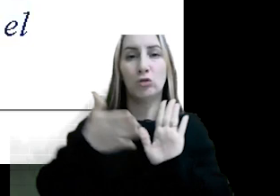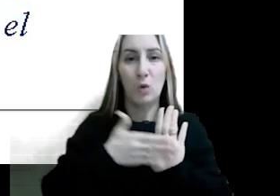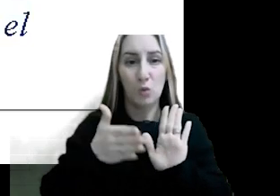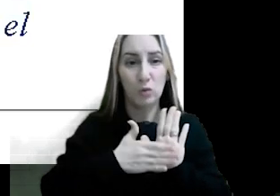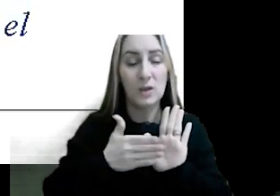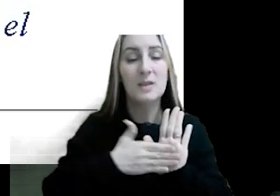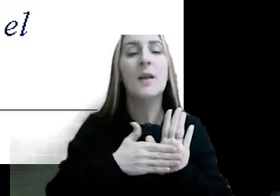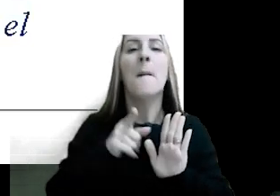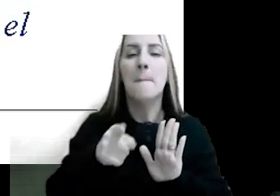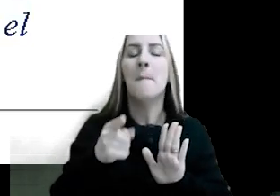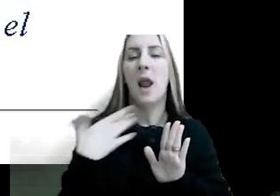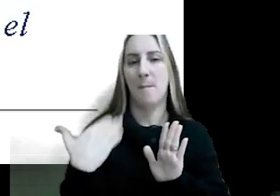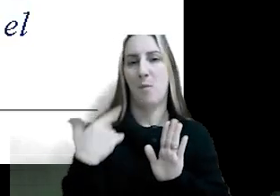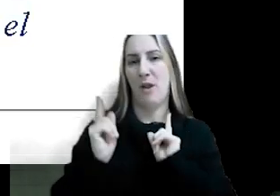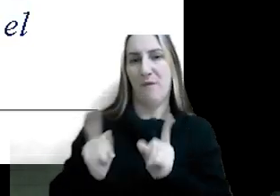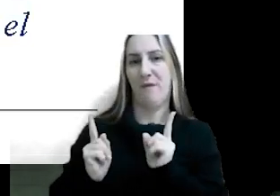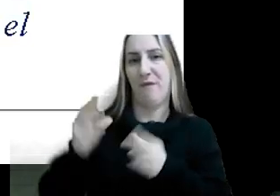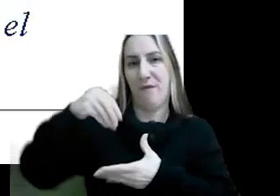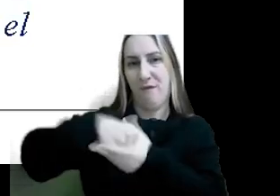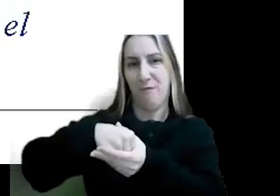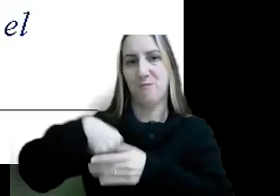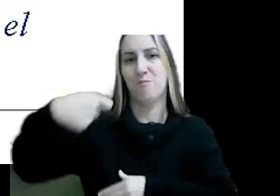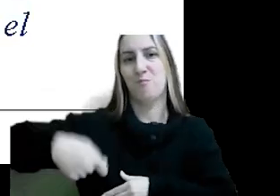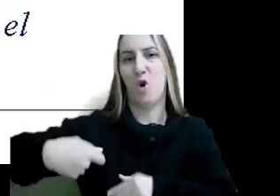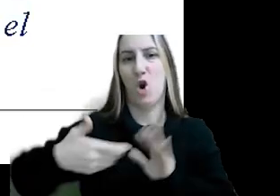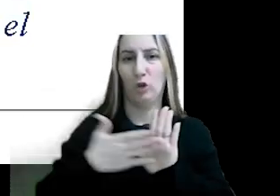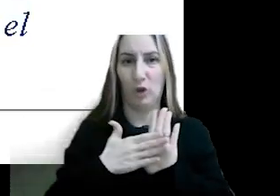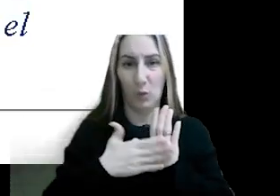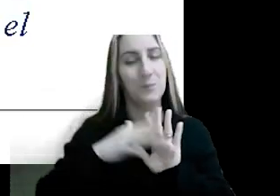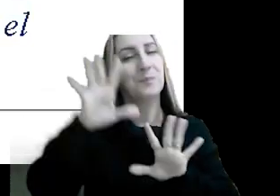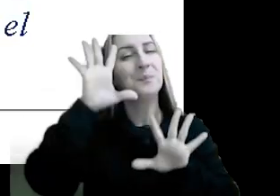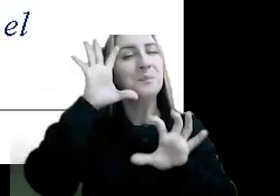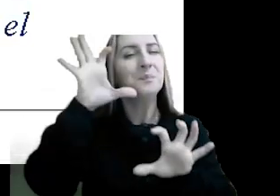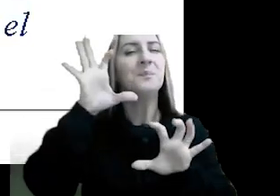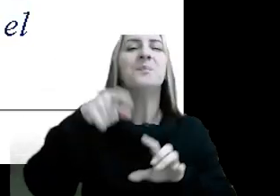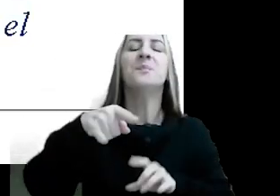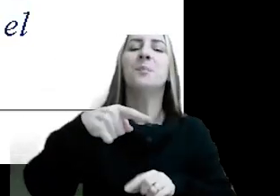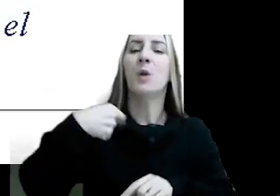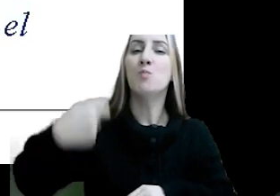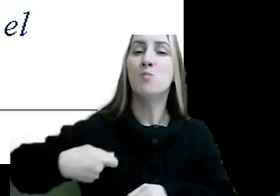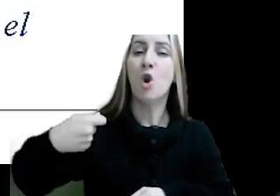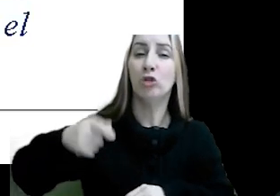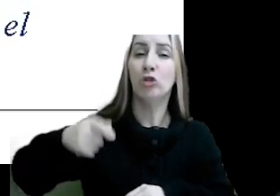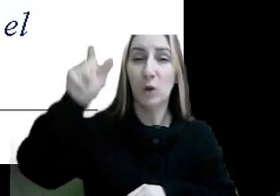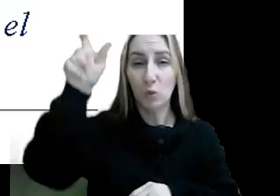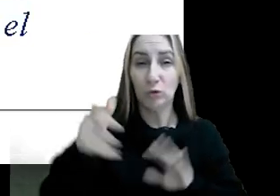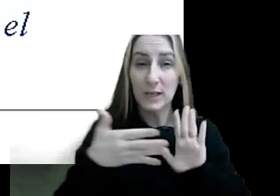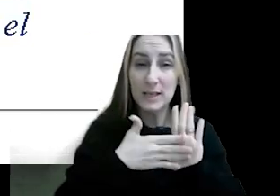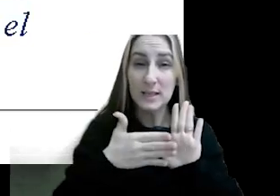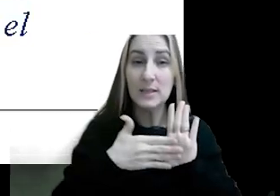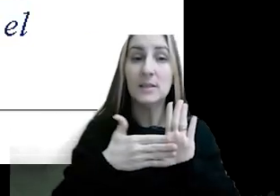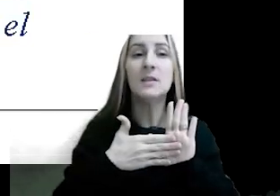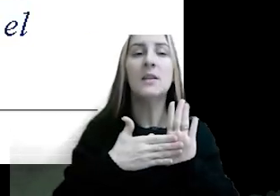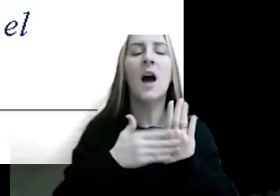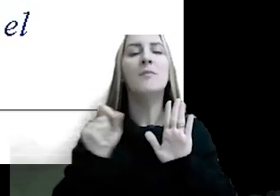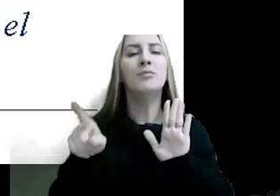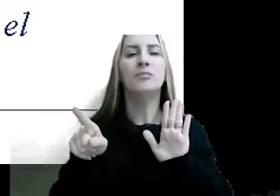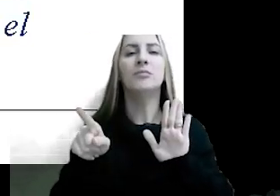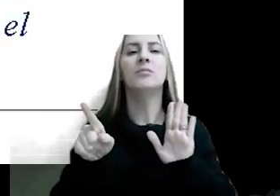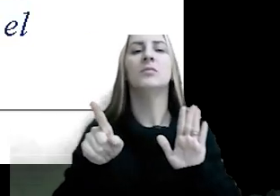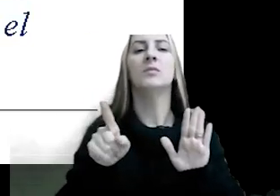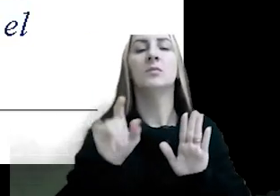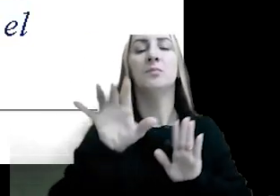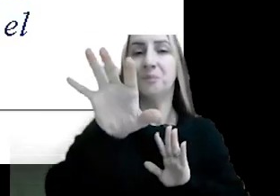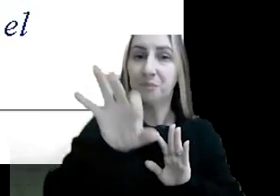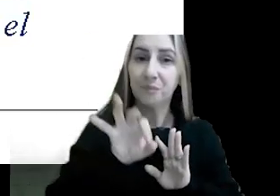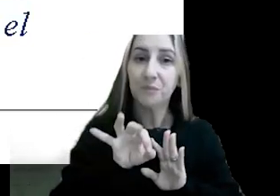efectos de mantenerse dentro del régimen. Recordemos que este régimen es a través del ejercicio de una opción.